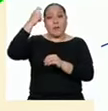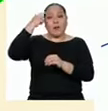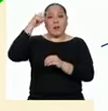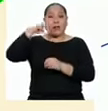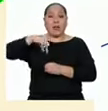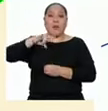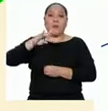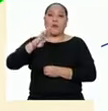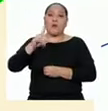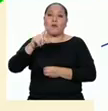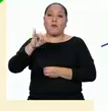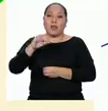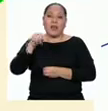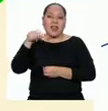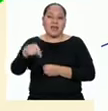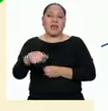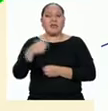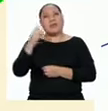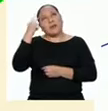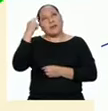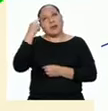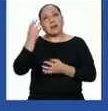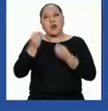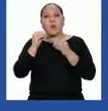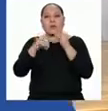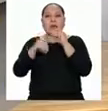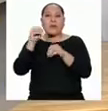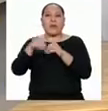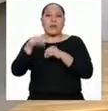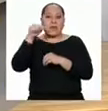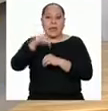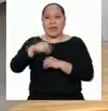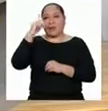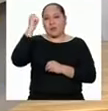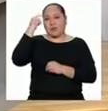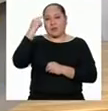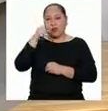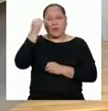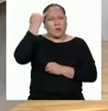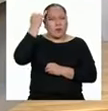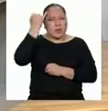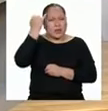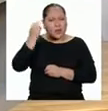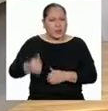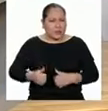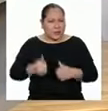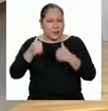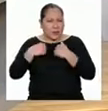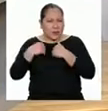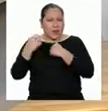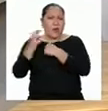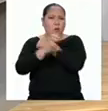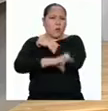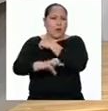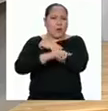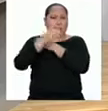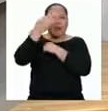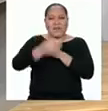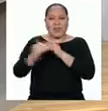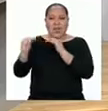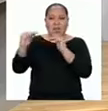se define cómo se va a implementar dicha política. ¿Te imaginas vivir en un país con verdadera